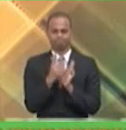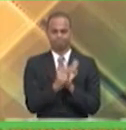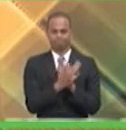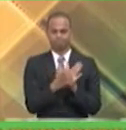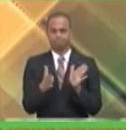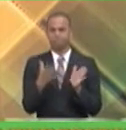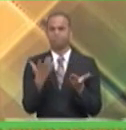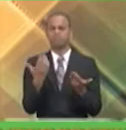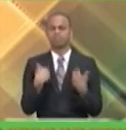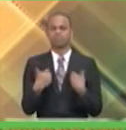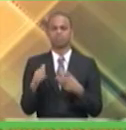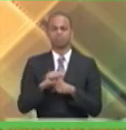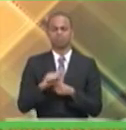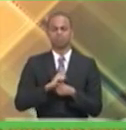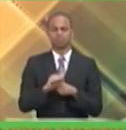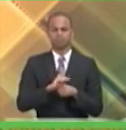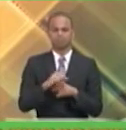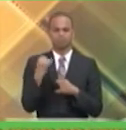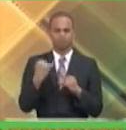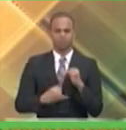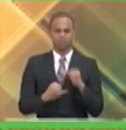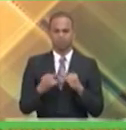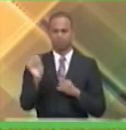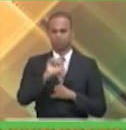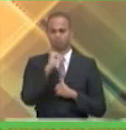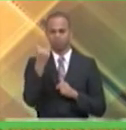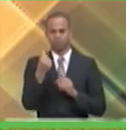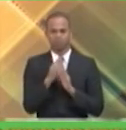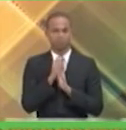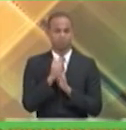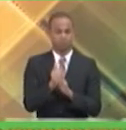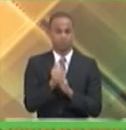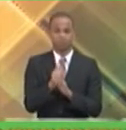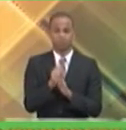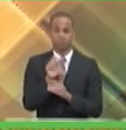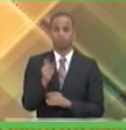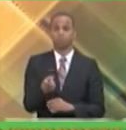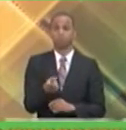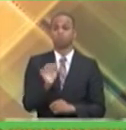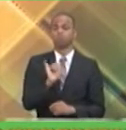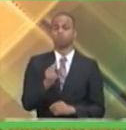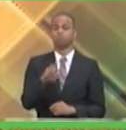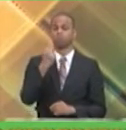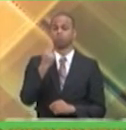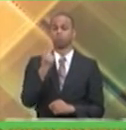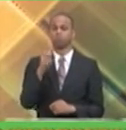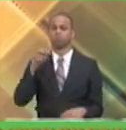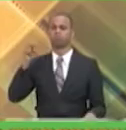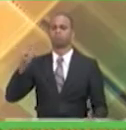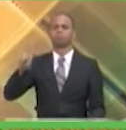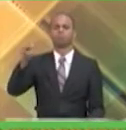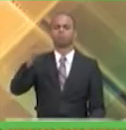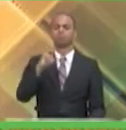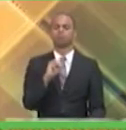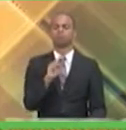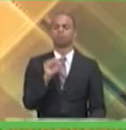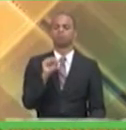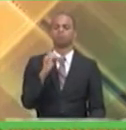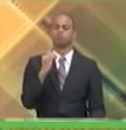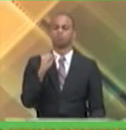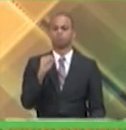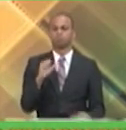de una capacitación final a otros guías y una gira a todos los museos